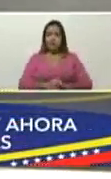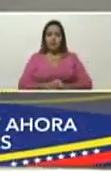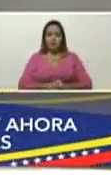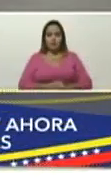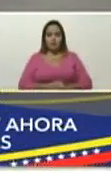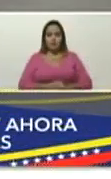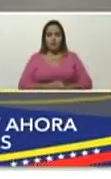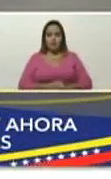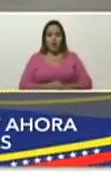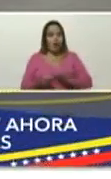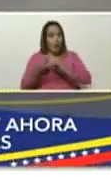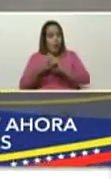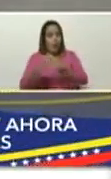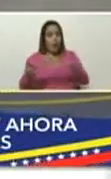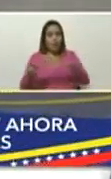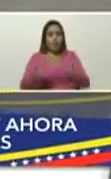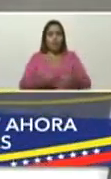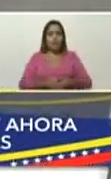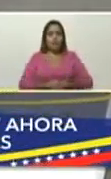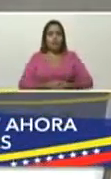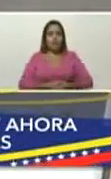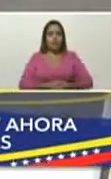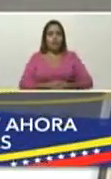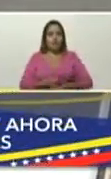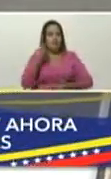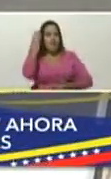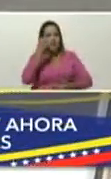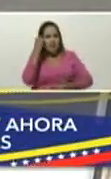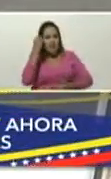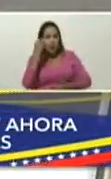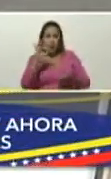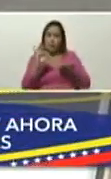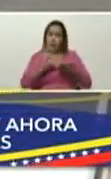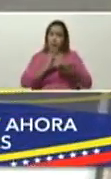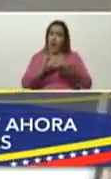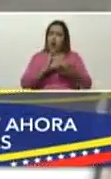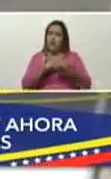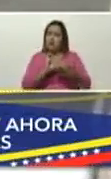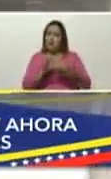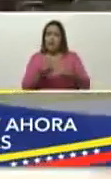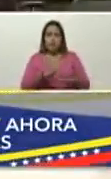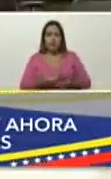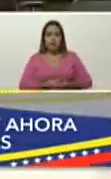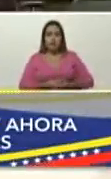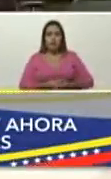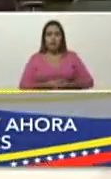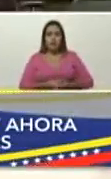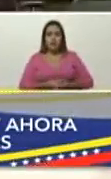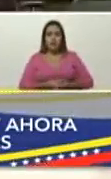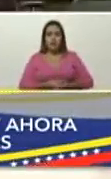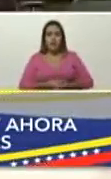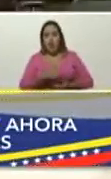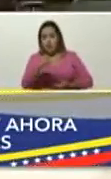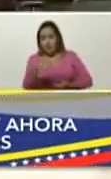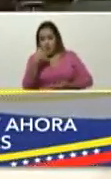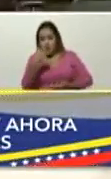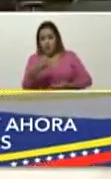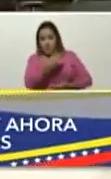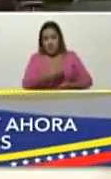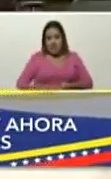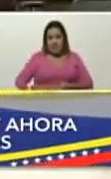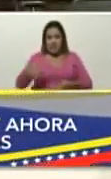Lo demás es el pensamiento burocrático. Lo demás es, como decía el propio comandante